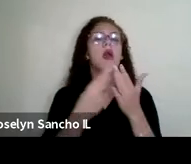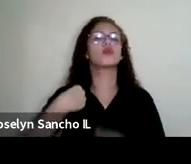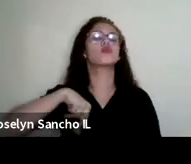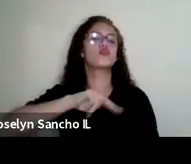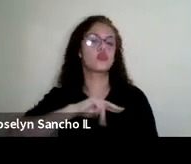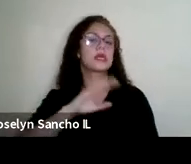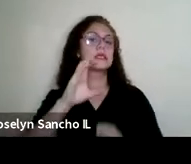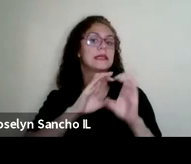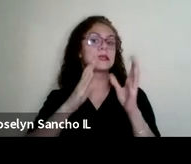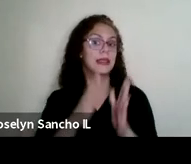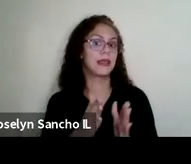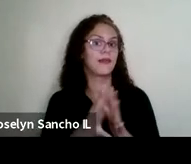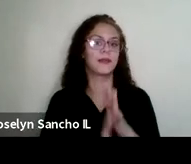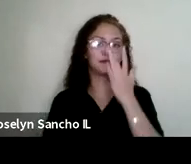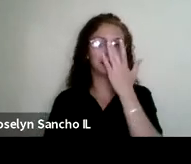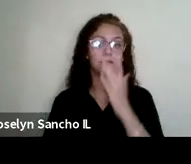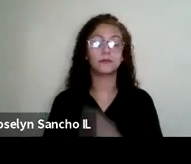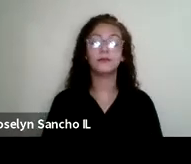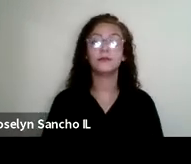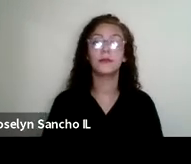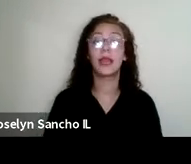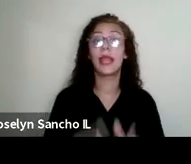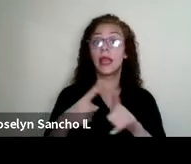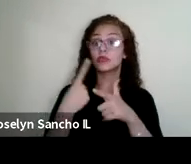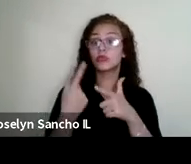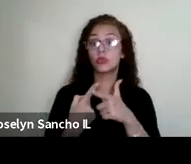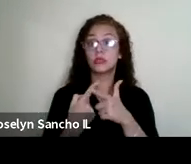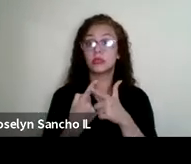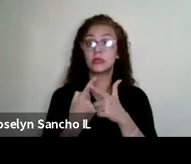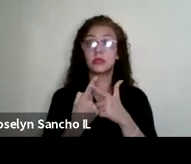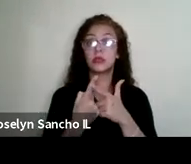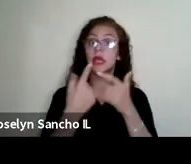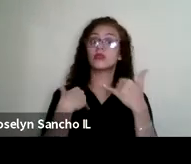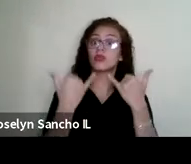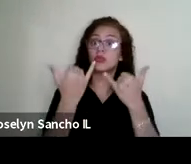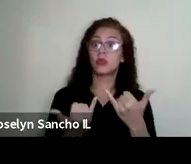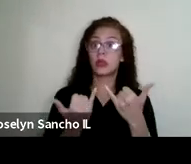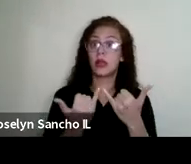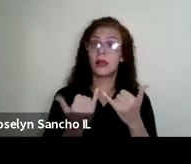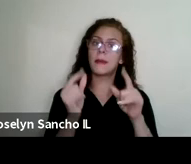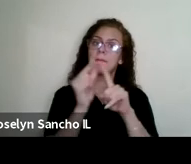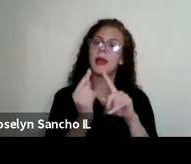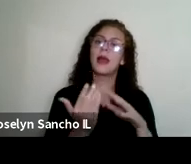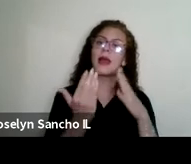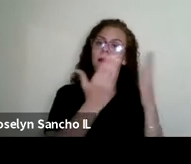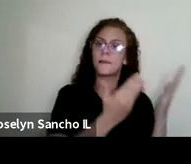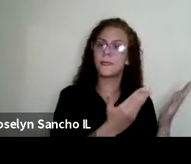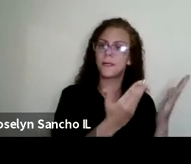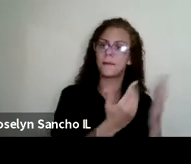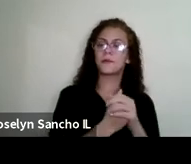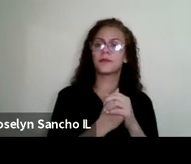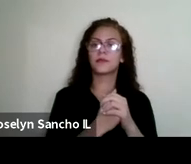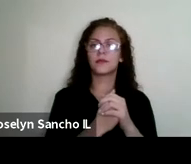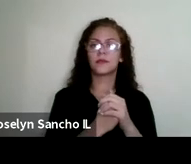nuestras científicas. Entonces, le paso la palabra a ¿quién?